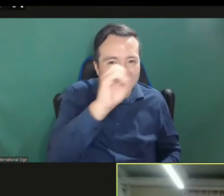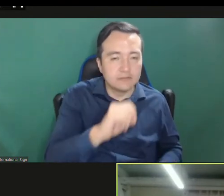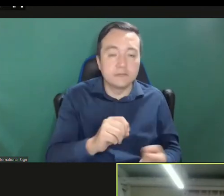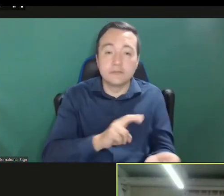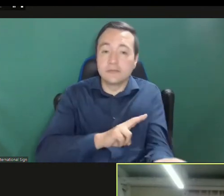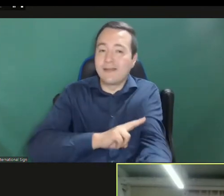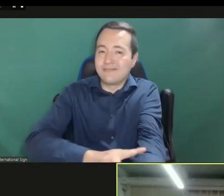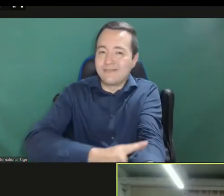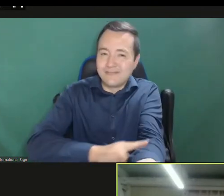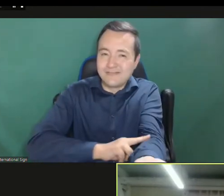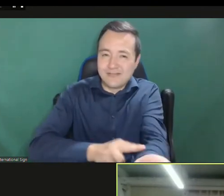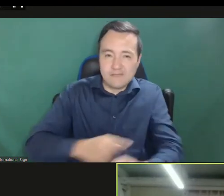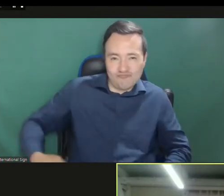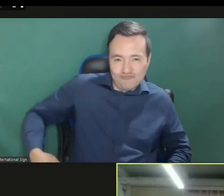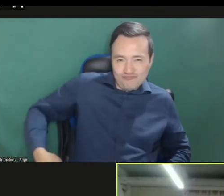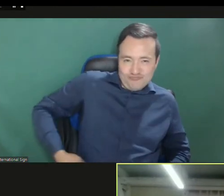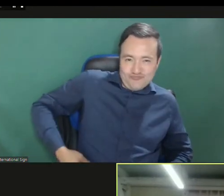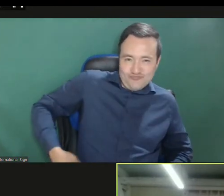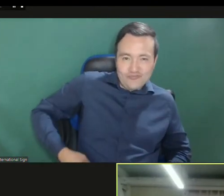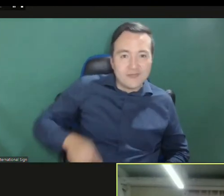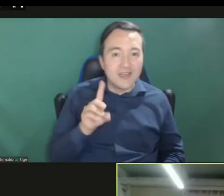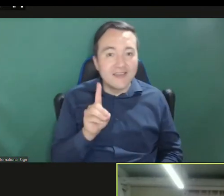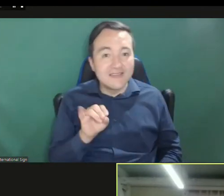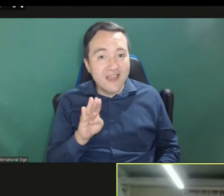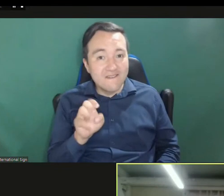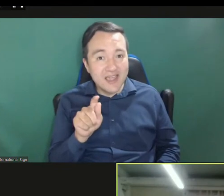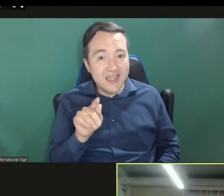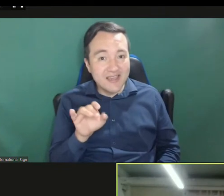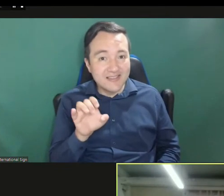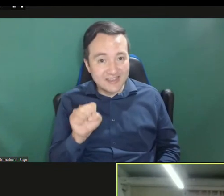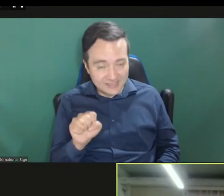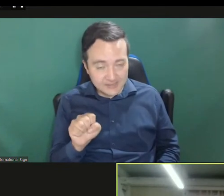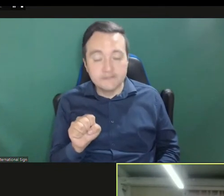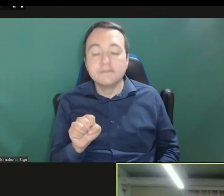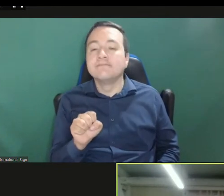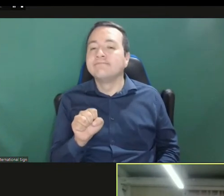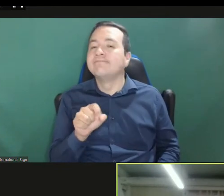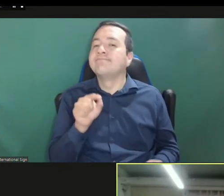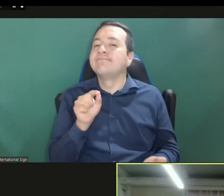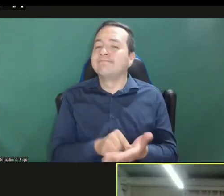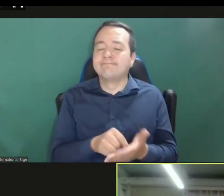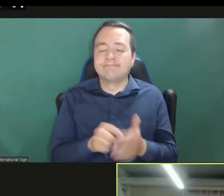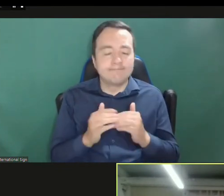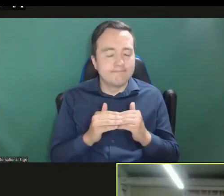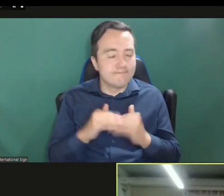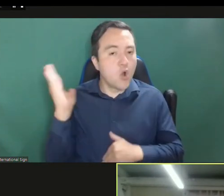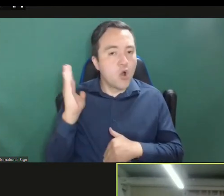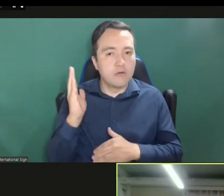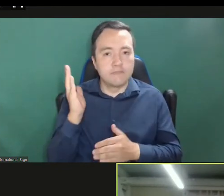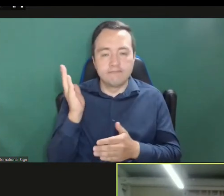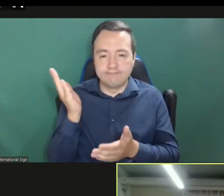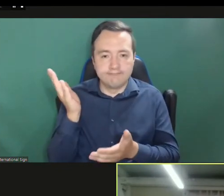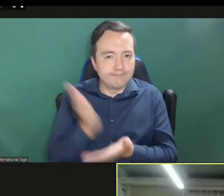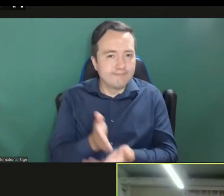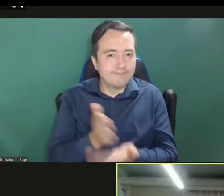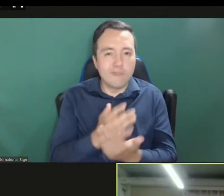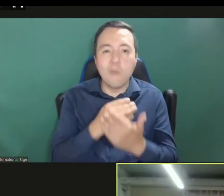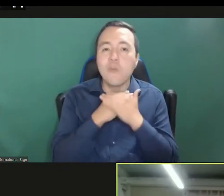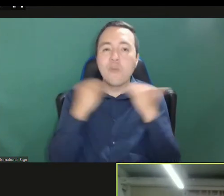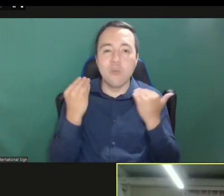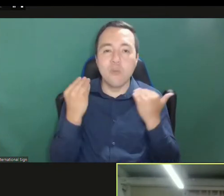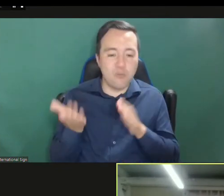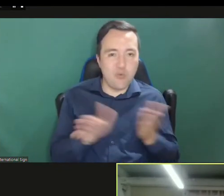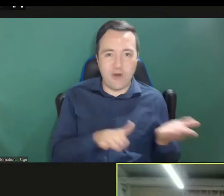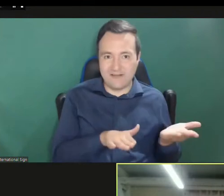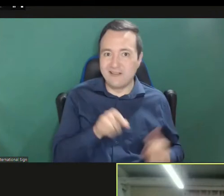cardiovasculares constituyen la causa más importante de muerte seguido por cáncer en mi país y